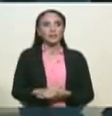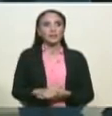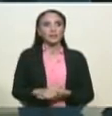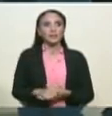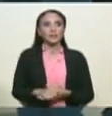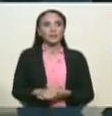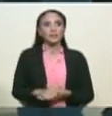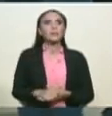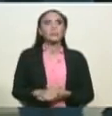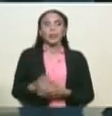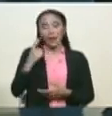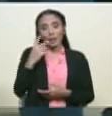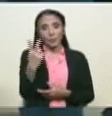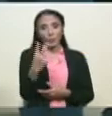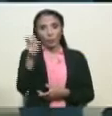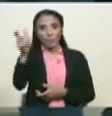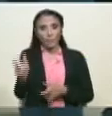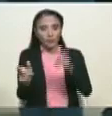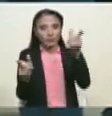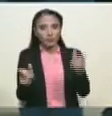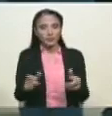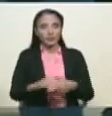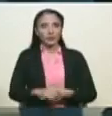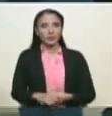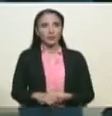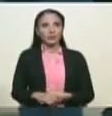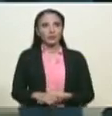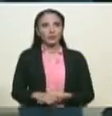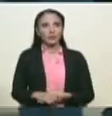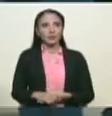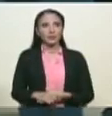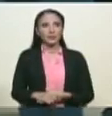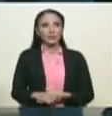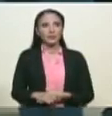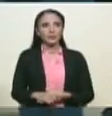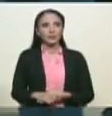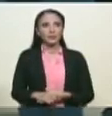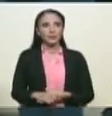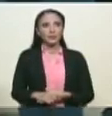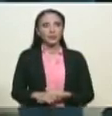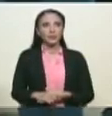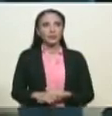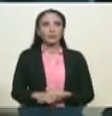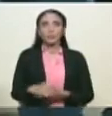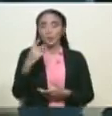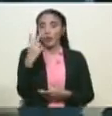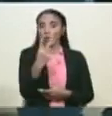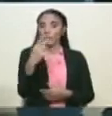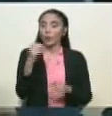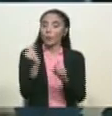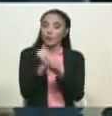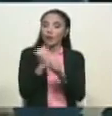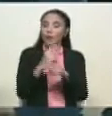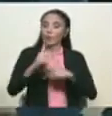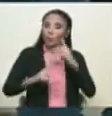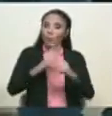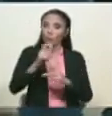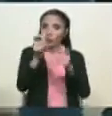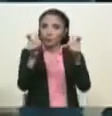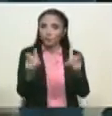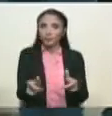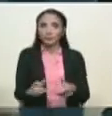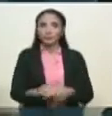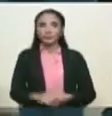Hebra, nuestro camarada Adrián Abijazán, director del Frente Francisco de Miranda, luchadores y productores.